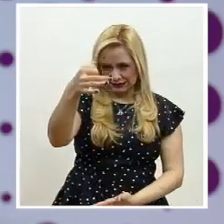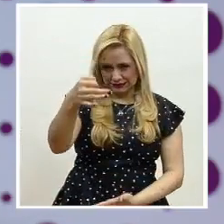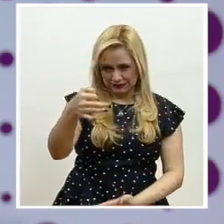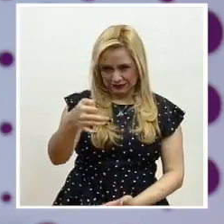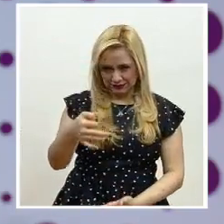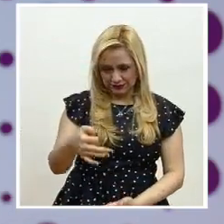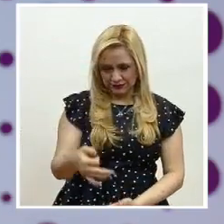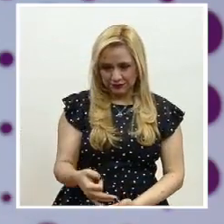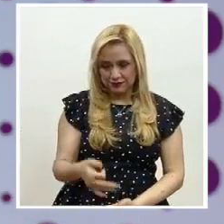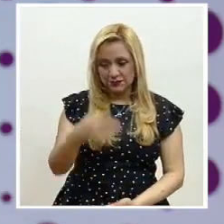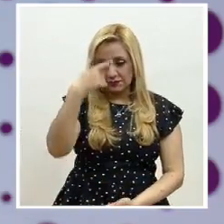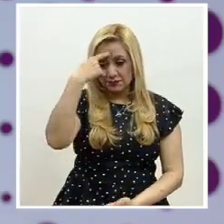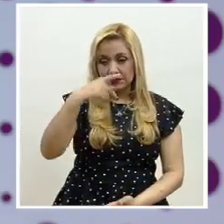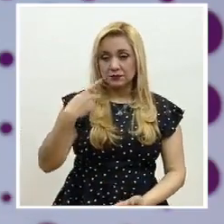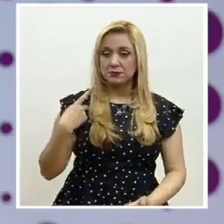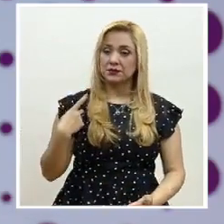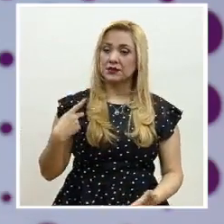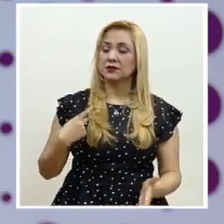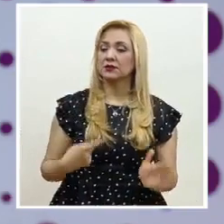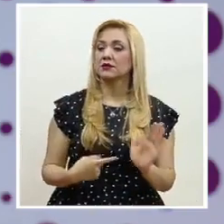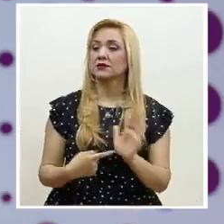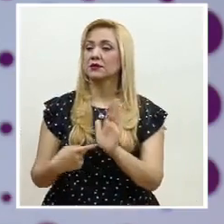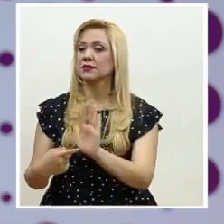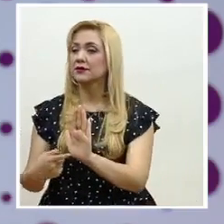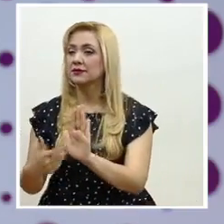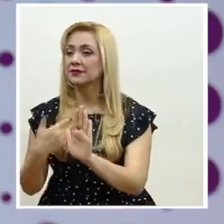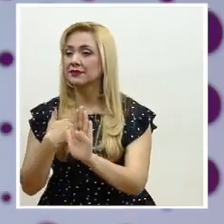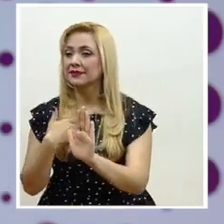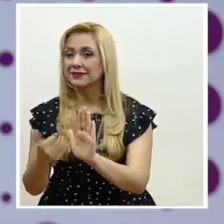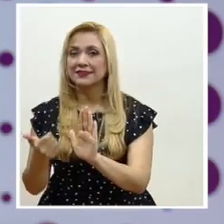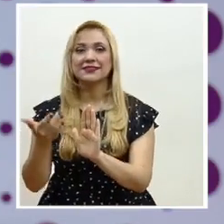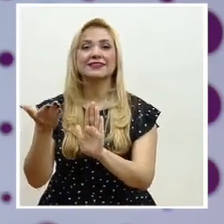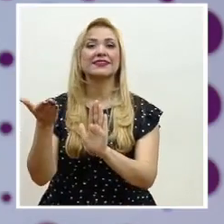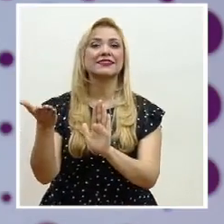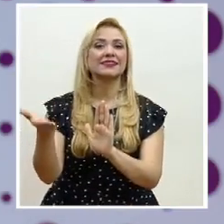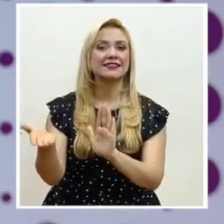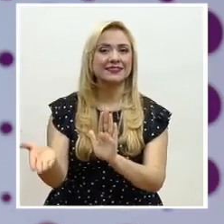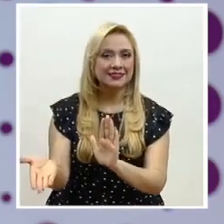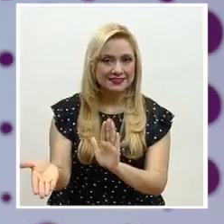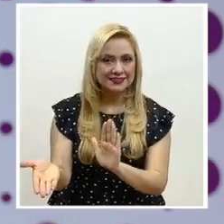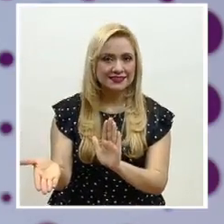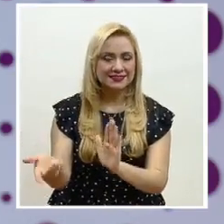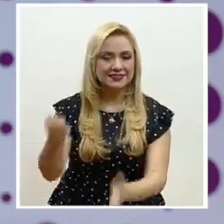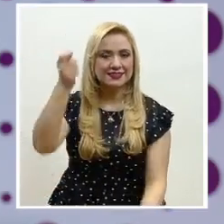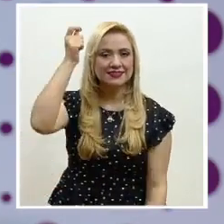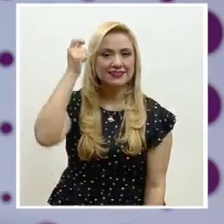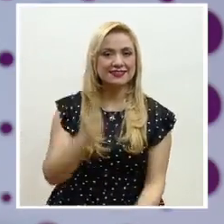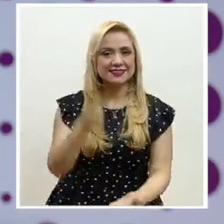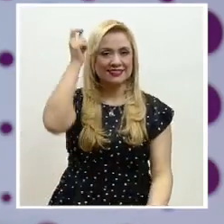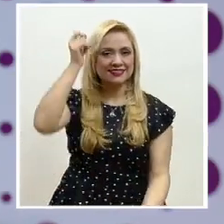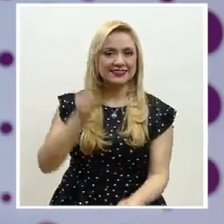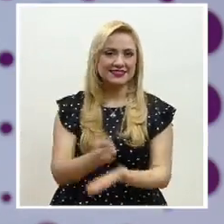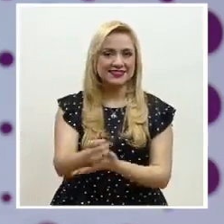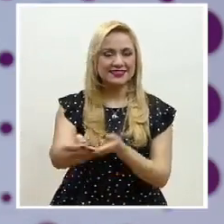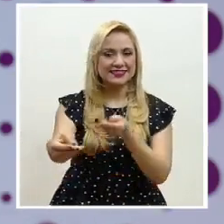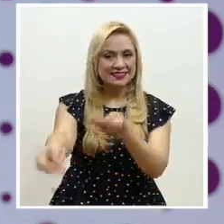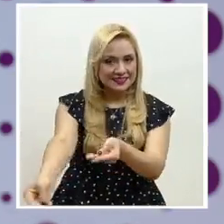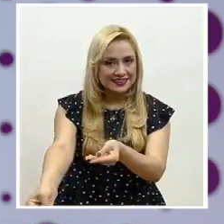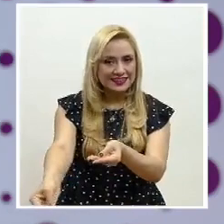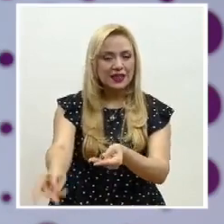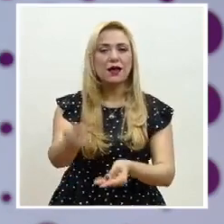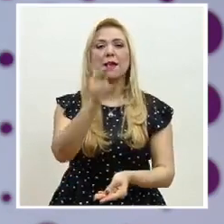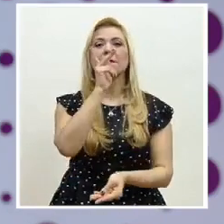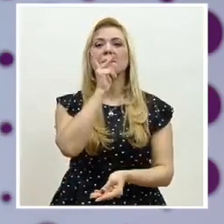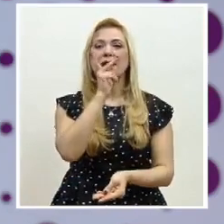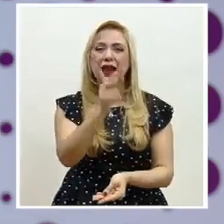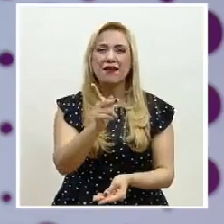ser comprensible para la persona que efectivamente está recibiendo esa justicia. Entonces, palabras